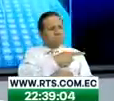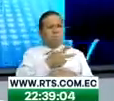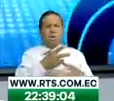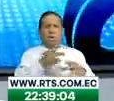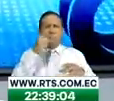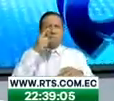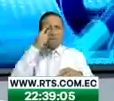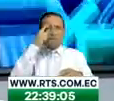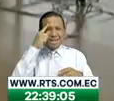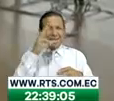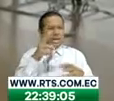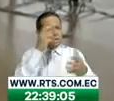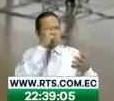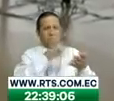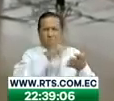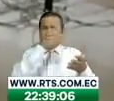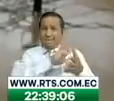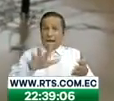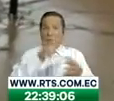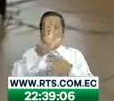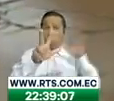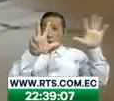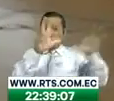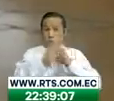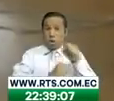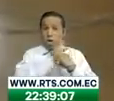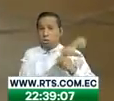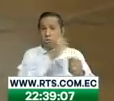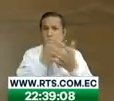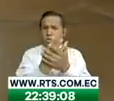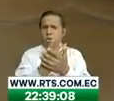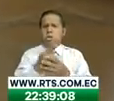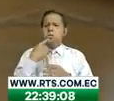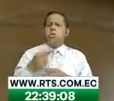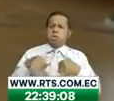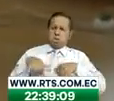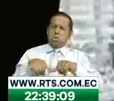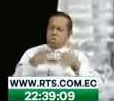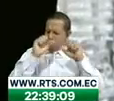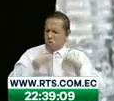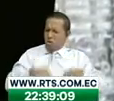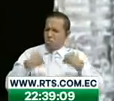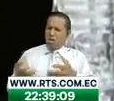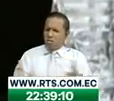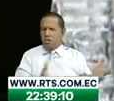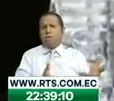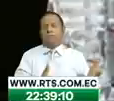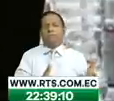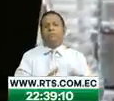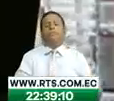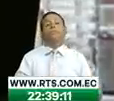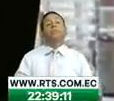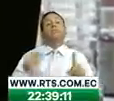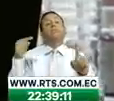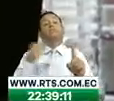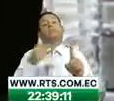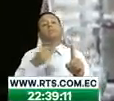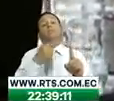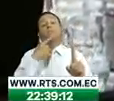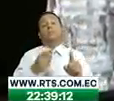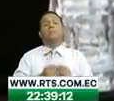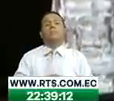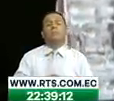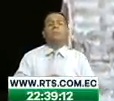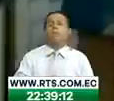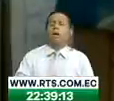Correa. Al momento de la intervención de la Fiscal General del Estado, Diana Salazar, lo primero que se solicitó fue que el tribunal deseche los